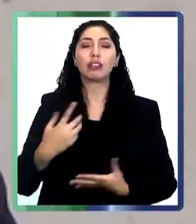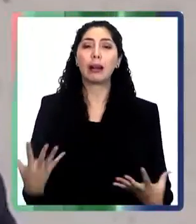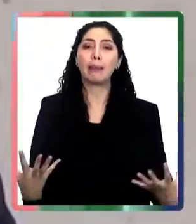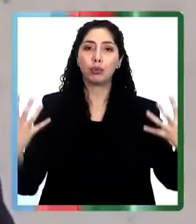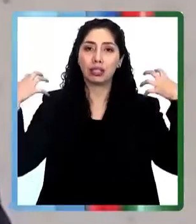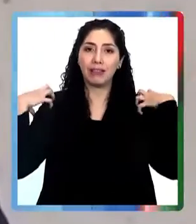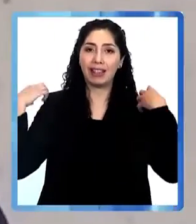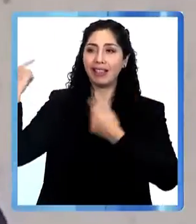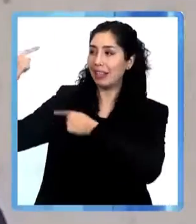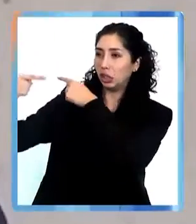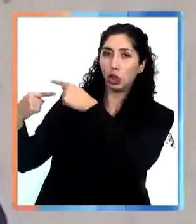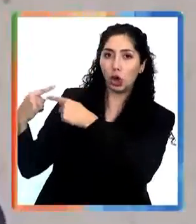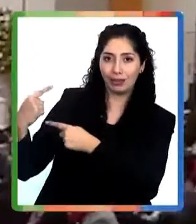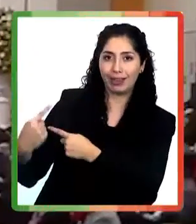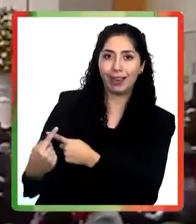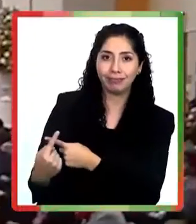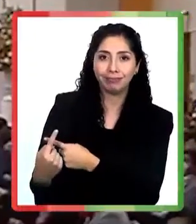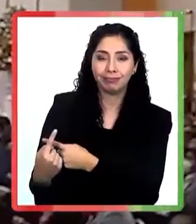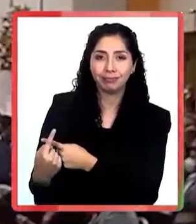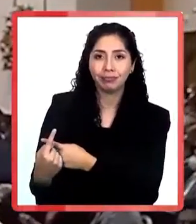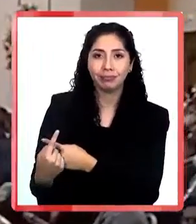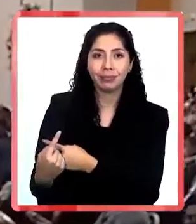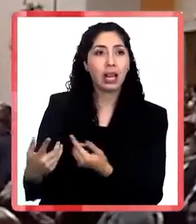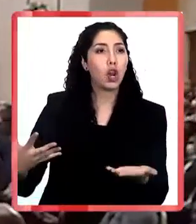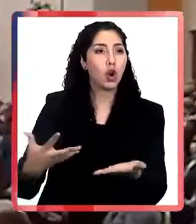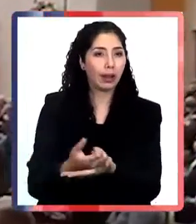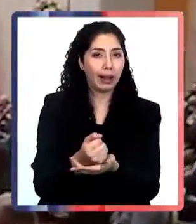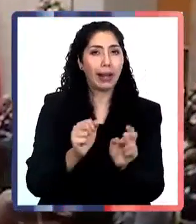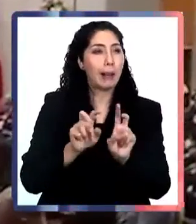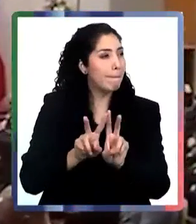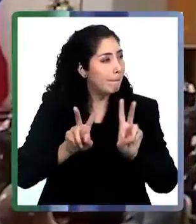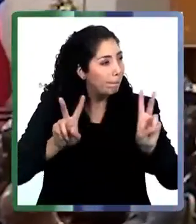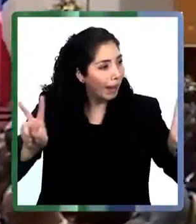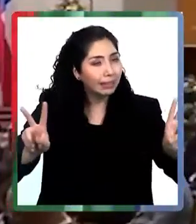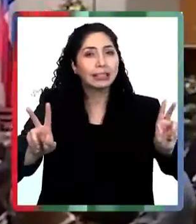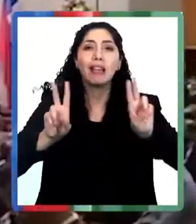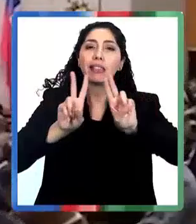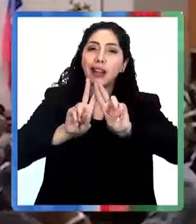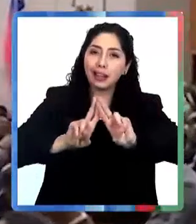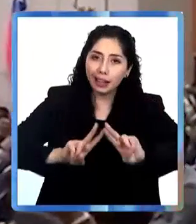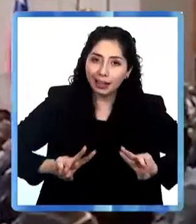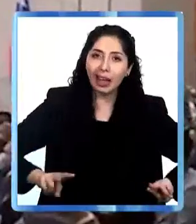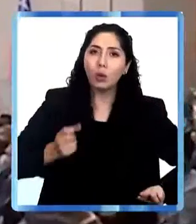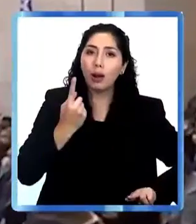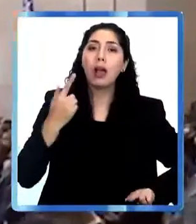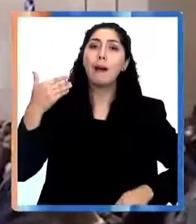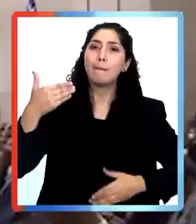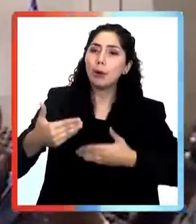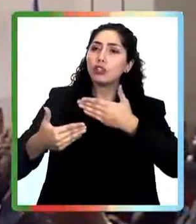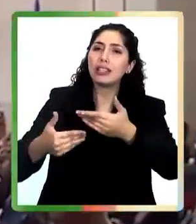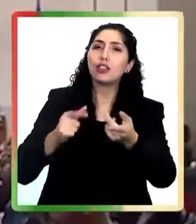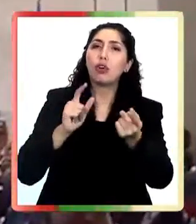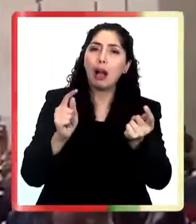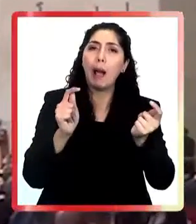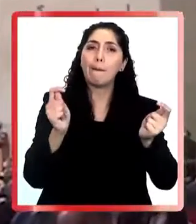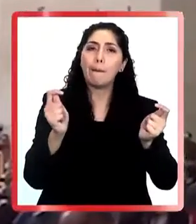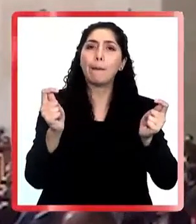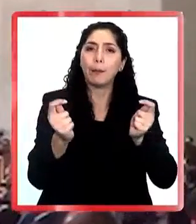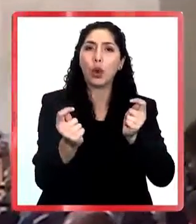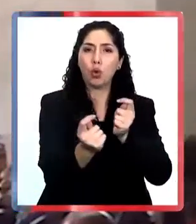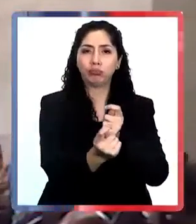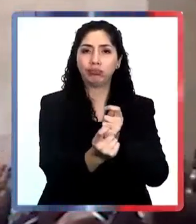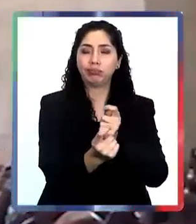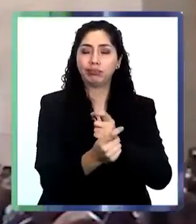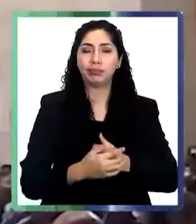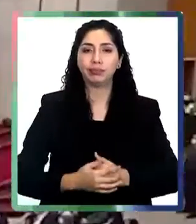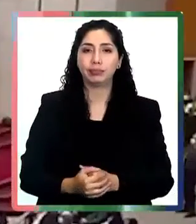histórica de consolidar en paz y en tranquilidad el proceso de cambios en el cual nos